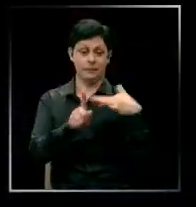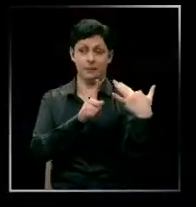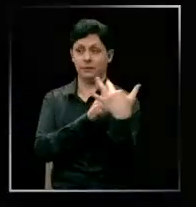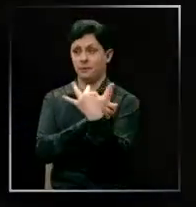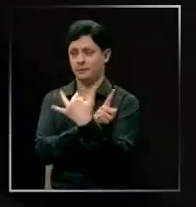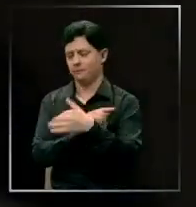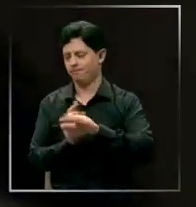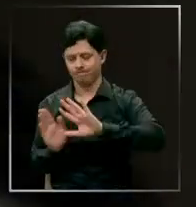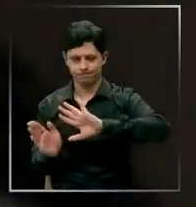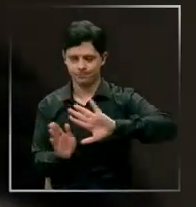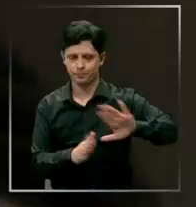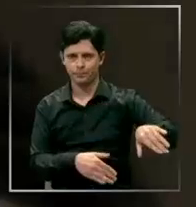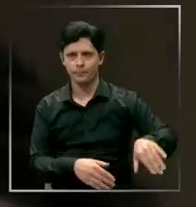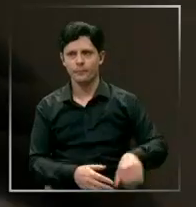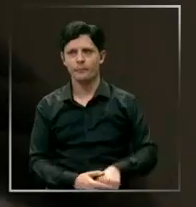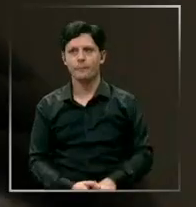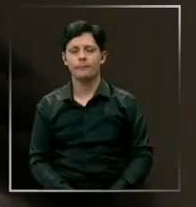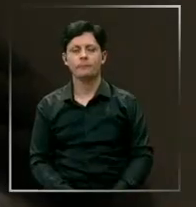digamos.